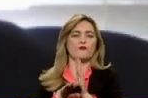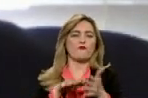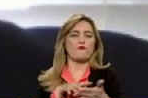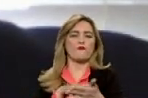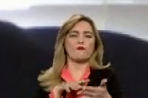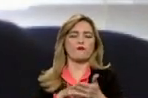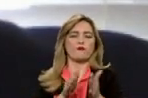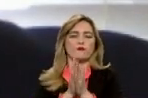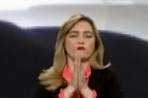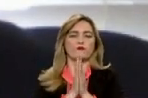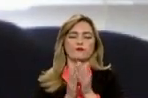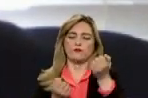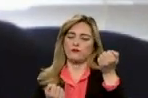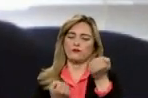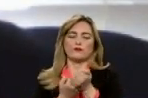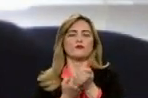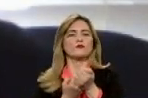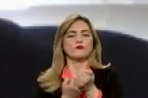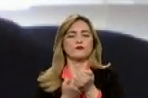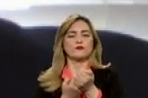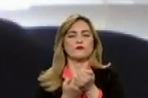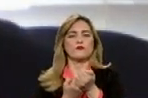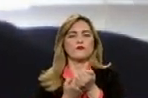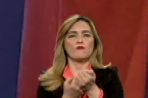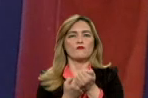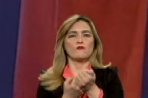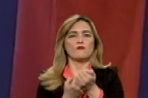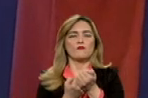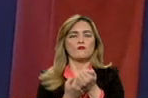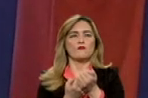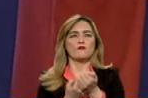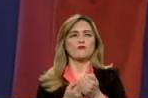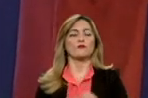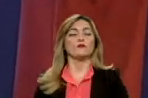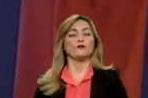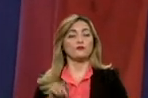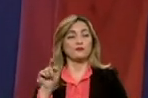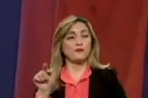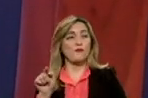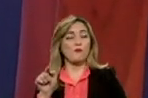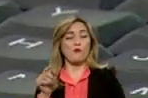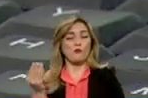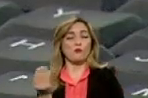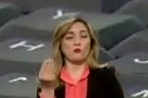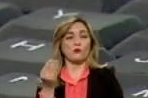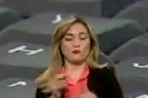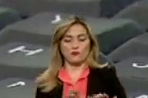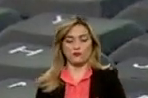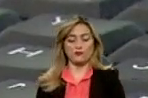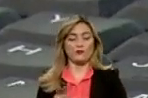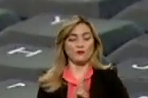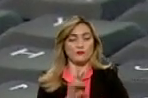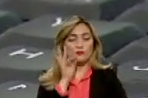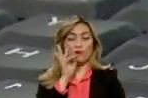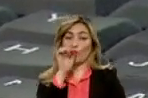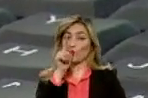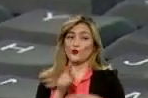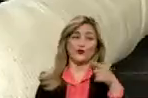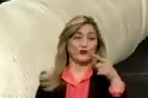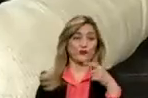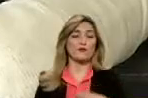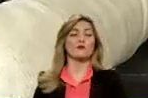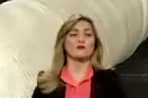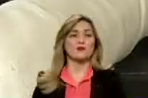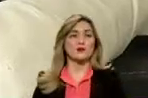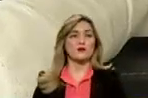estudiantes que han solicitado apoyo a través de sedes. Los jóvenes no podrán usar el teclado durante el examen, únicamente al